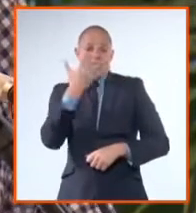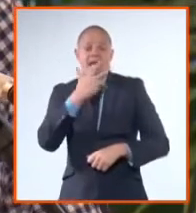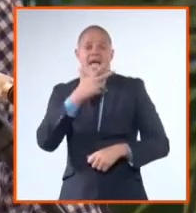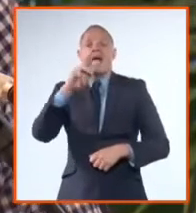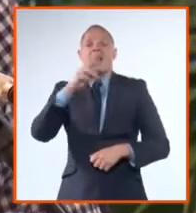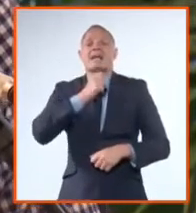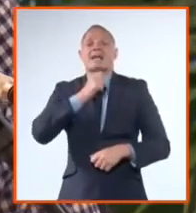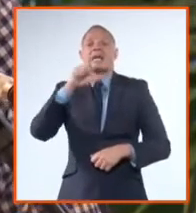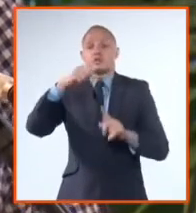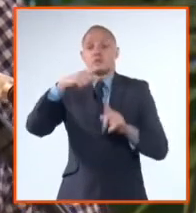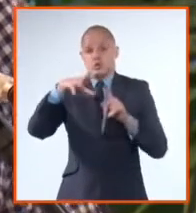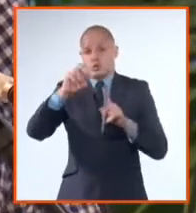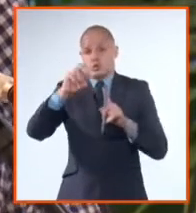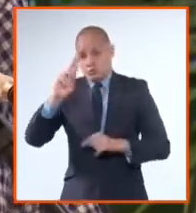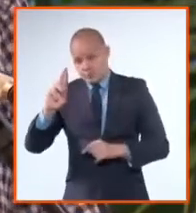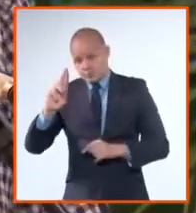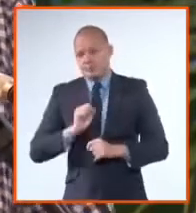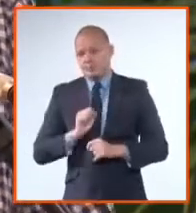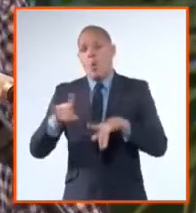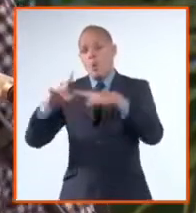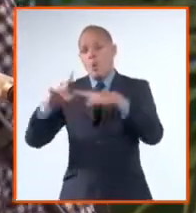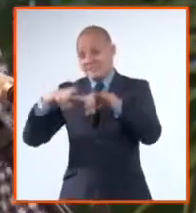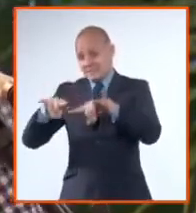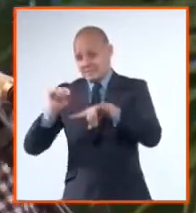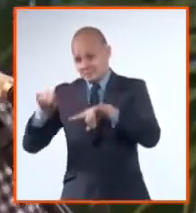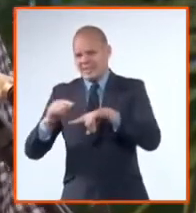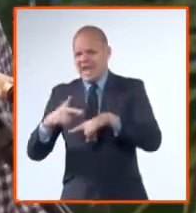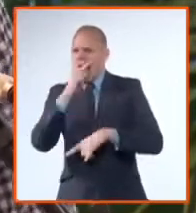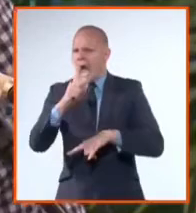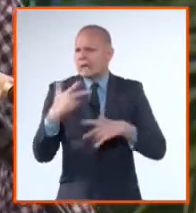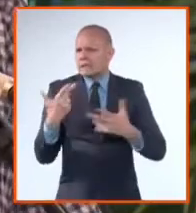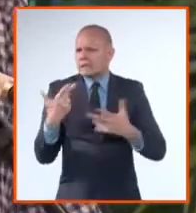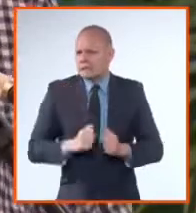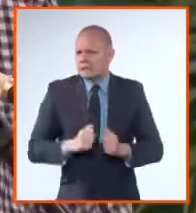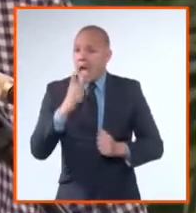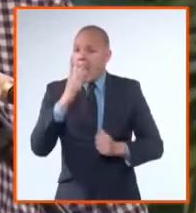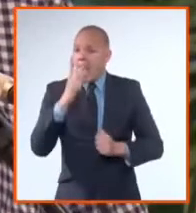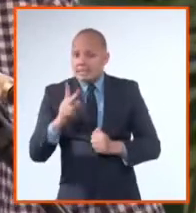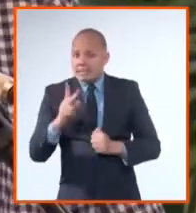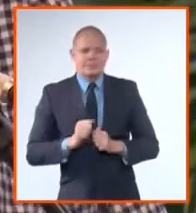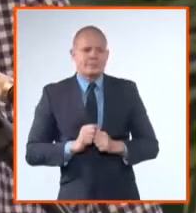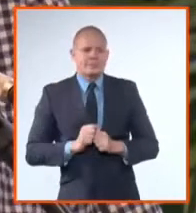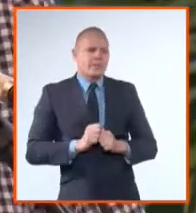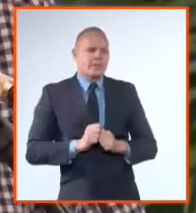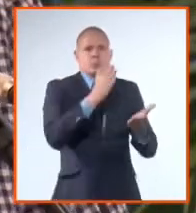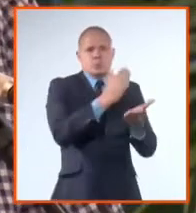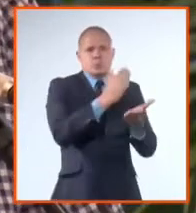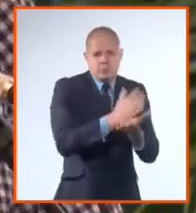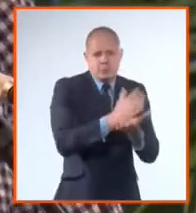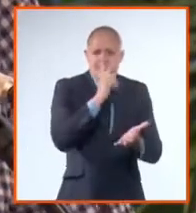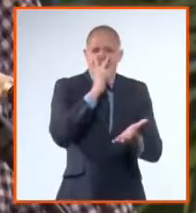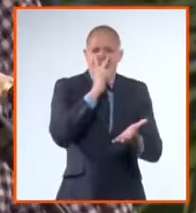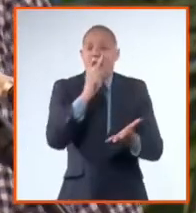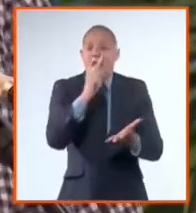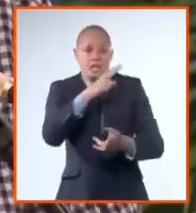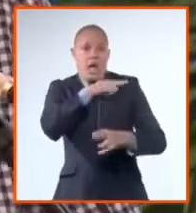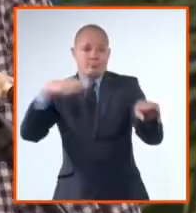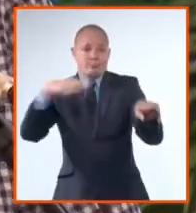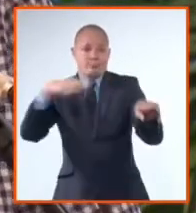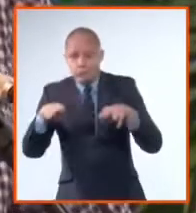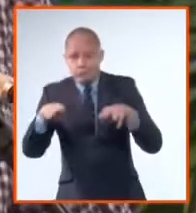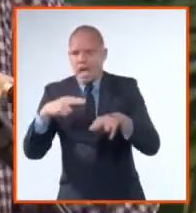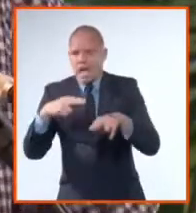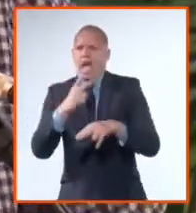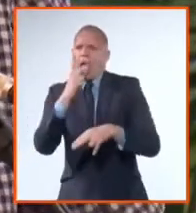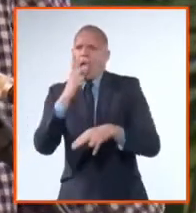responder íntegramente por la actividad administrativa, eso que se dice, usted responde hasta por el inventario del...